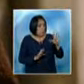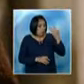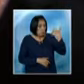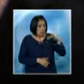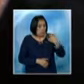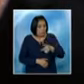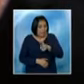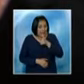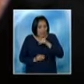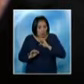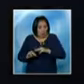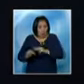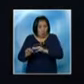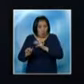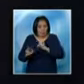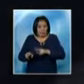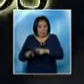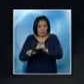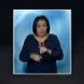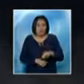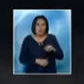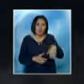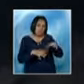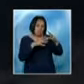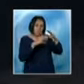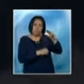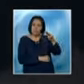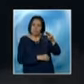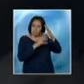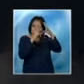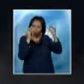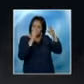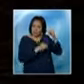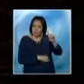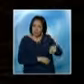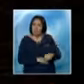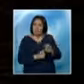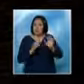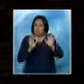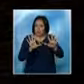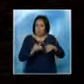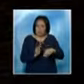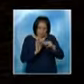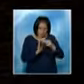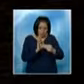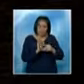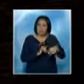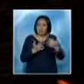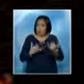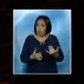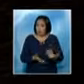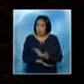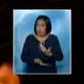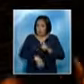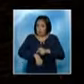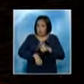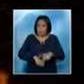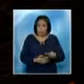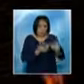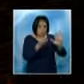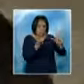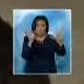las aguas del Nilo. Moisés y los 10 mandamientos. Hoy, en nuevo horario,